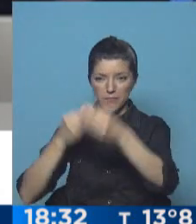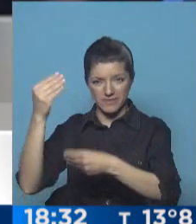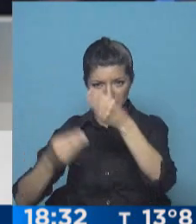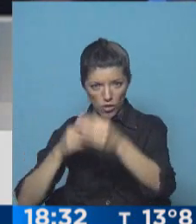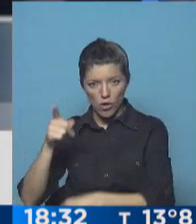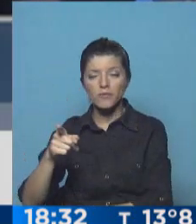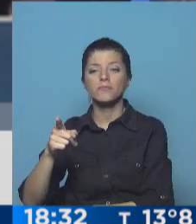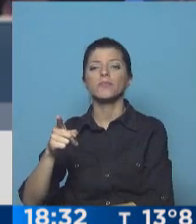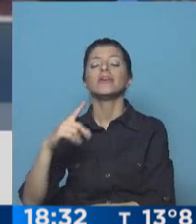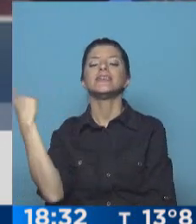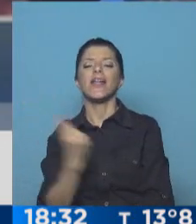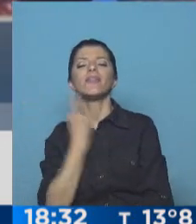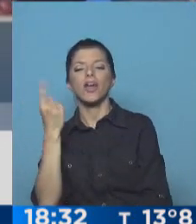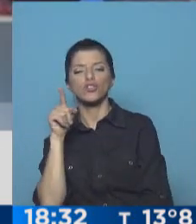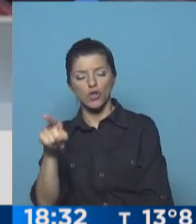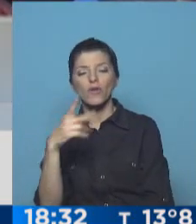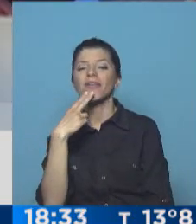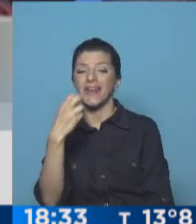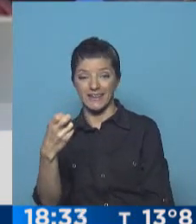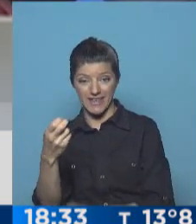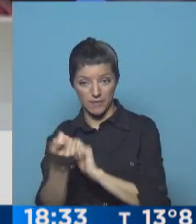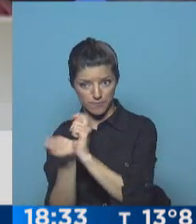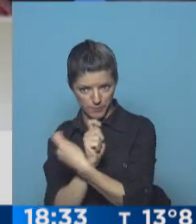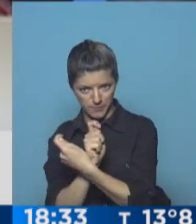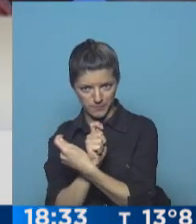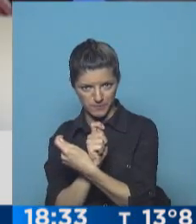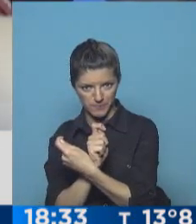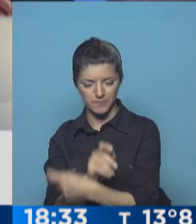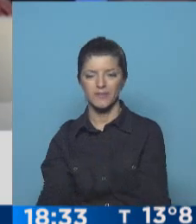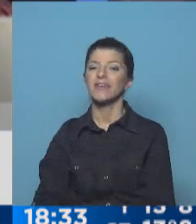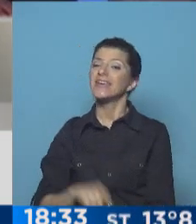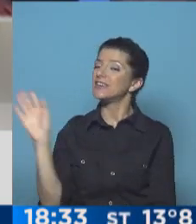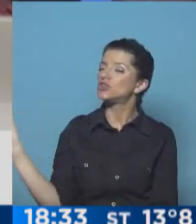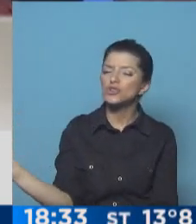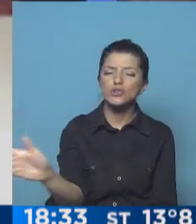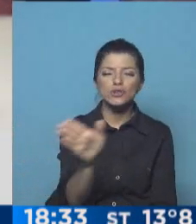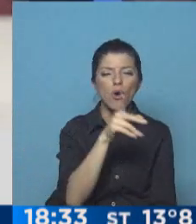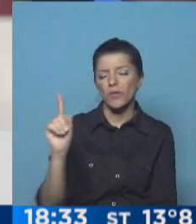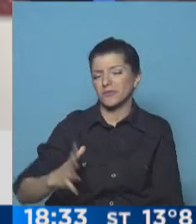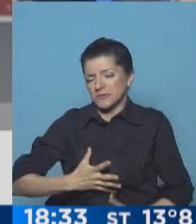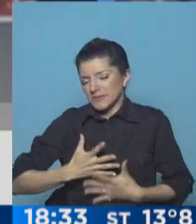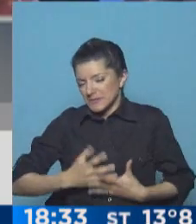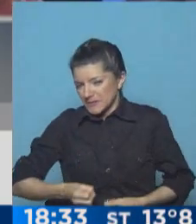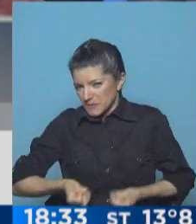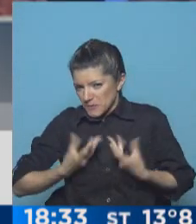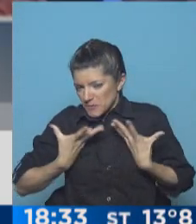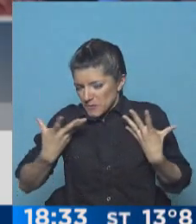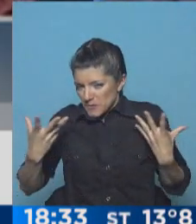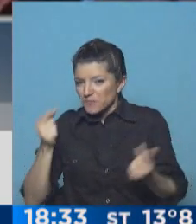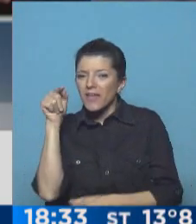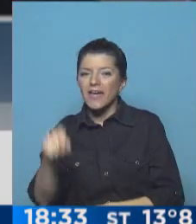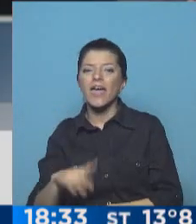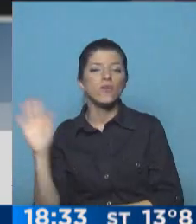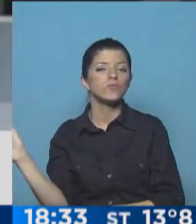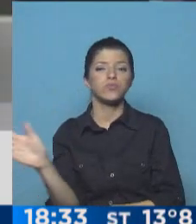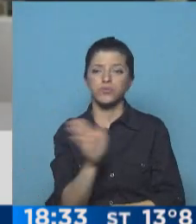Lucio Tamburo, y el director de Energía Renovable, Javier de Urquiza, y presidenta, esta emoción que traspasa las fronteras de